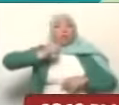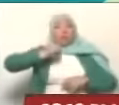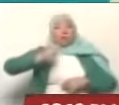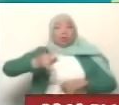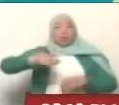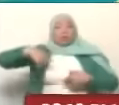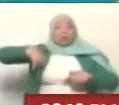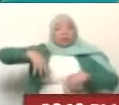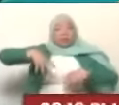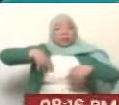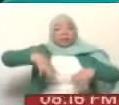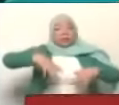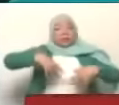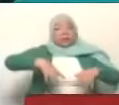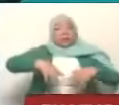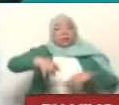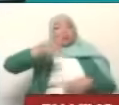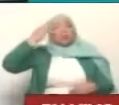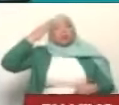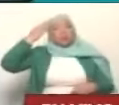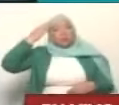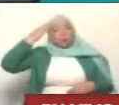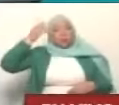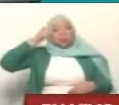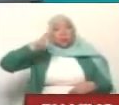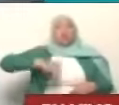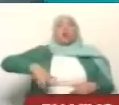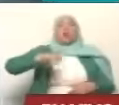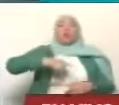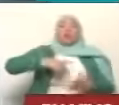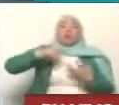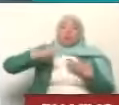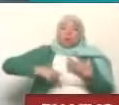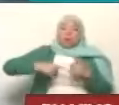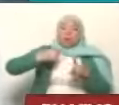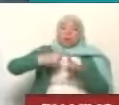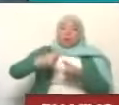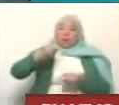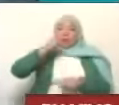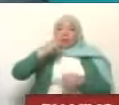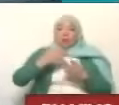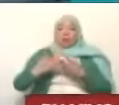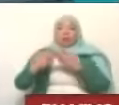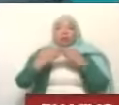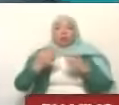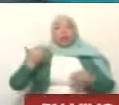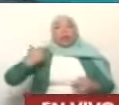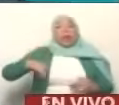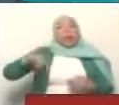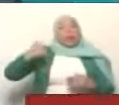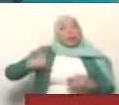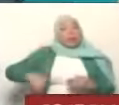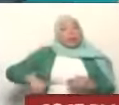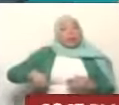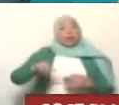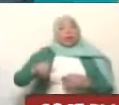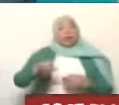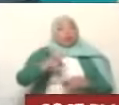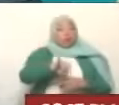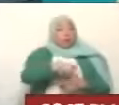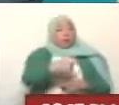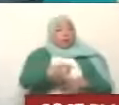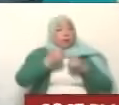la marcha que seguramente usted y el público que sigue el programa vio, la marcha de los estudiantes en Argentina. Las universidades salieron a la